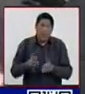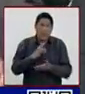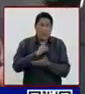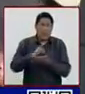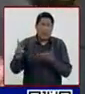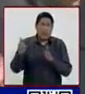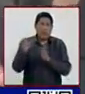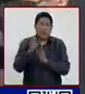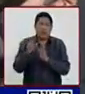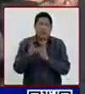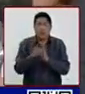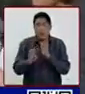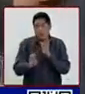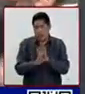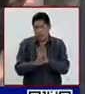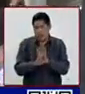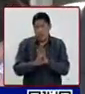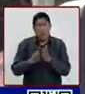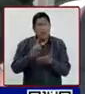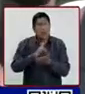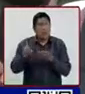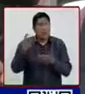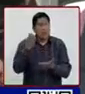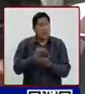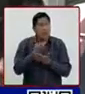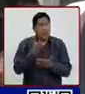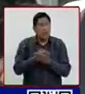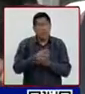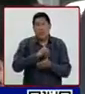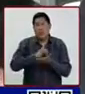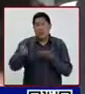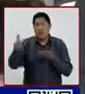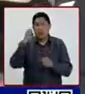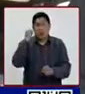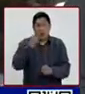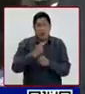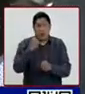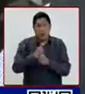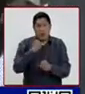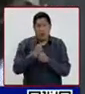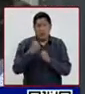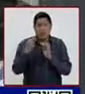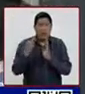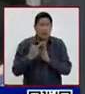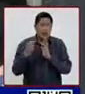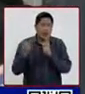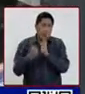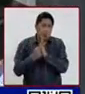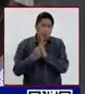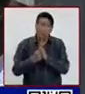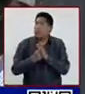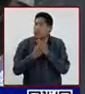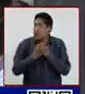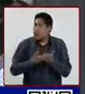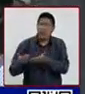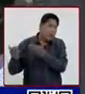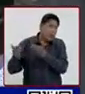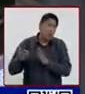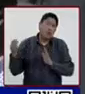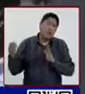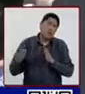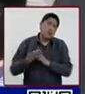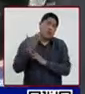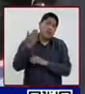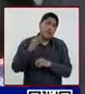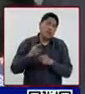el derecho constitucional, que es el derecho a la economía y al trabajo, para poder viabilizar una resolución de traslado a través de una